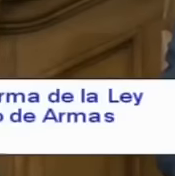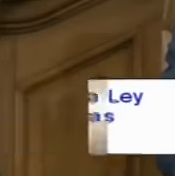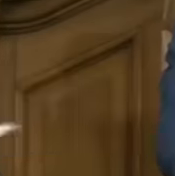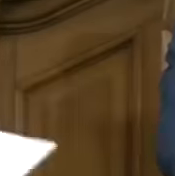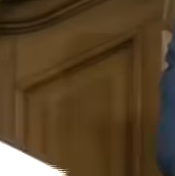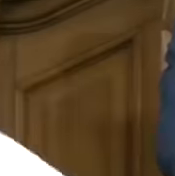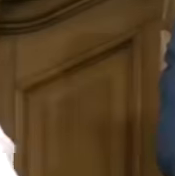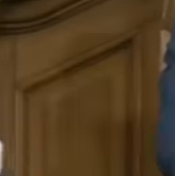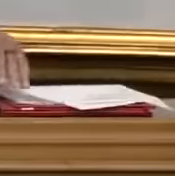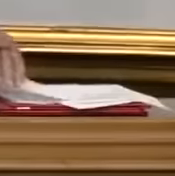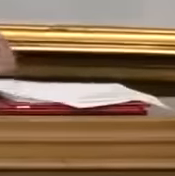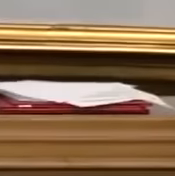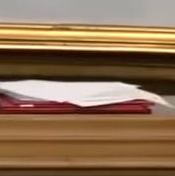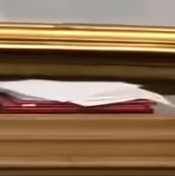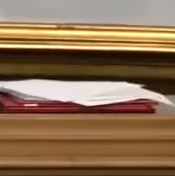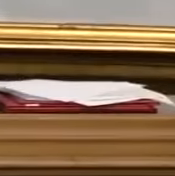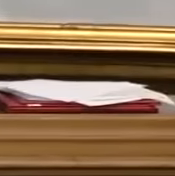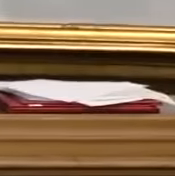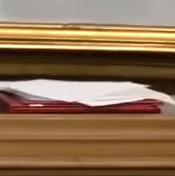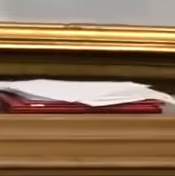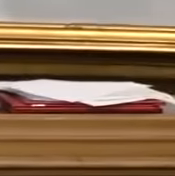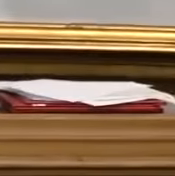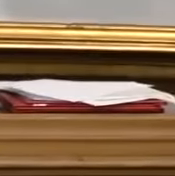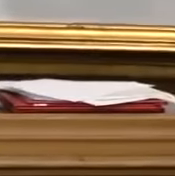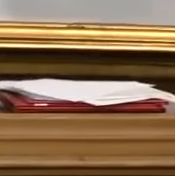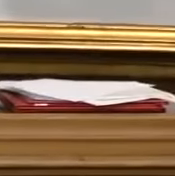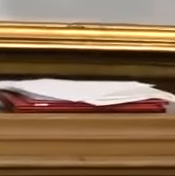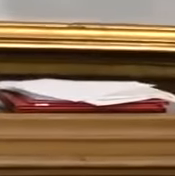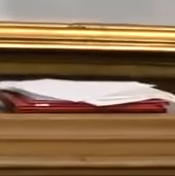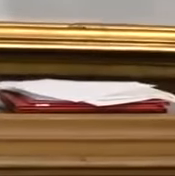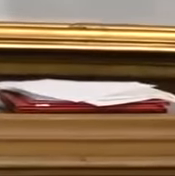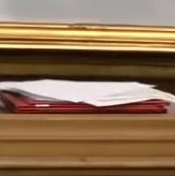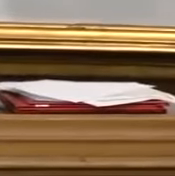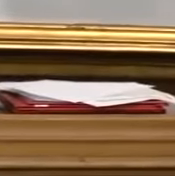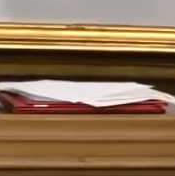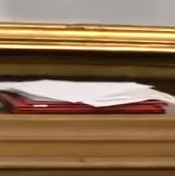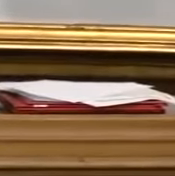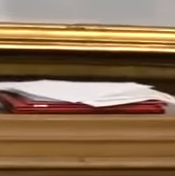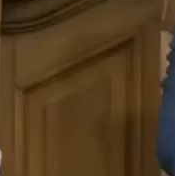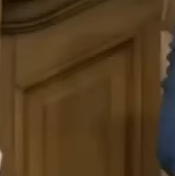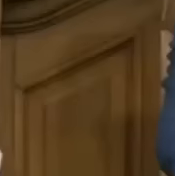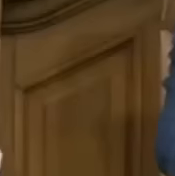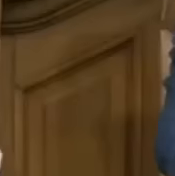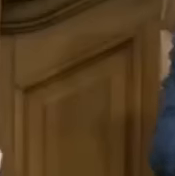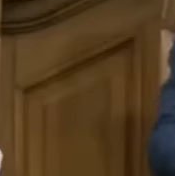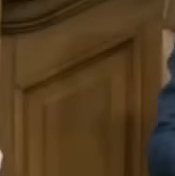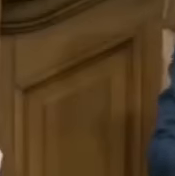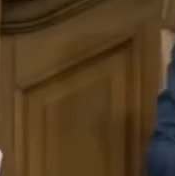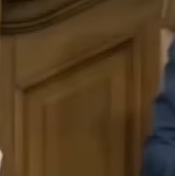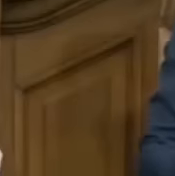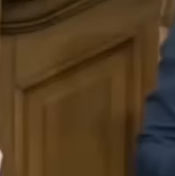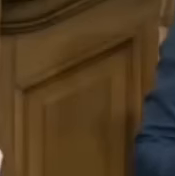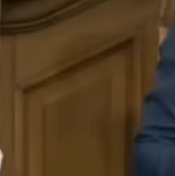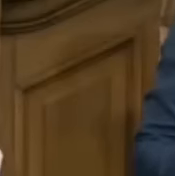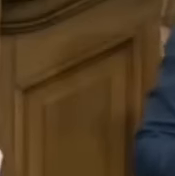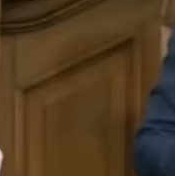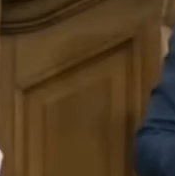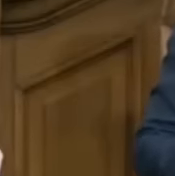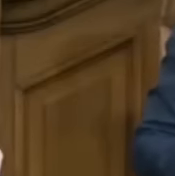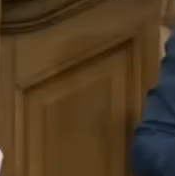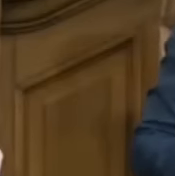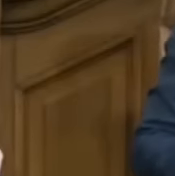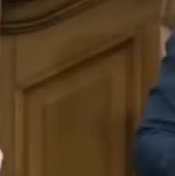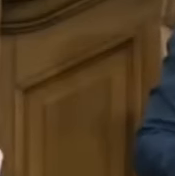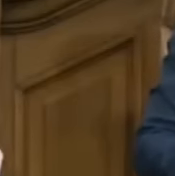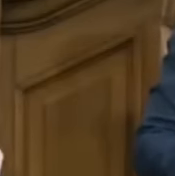presidente. En consideración, aprobado. Siguiente. Tercero, se propone aprobar con modificación el contenido del